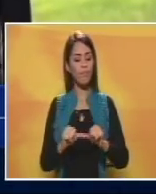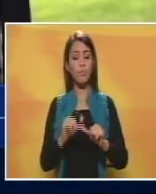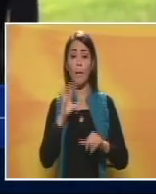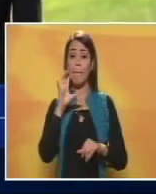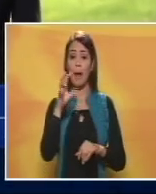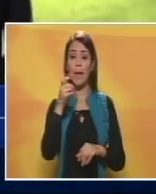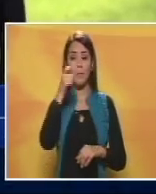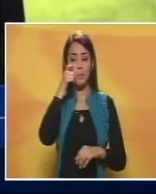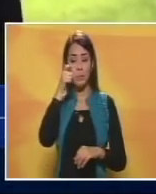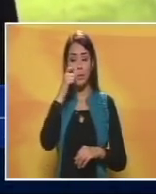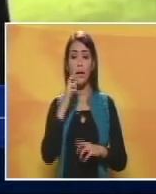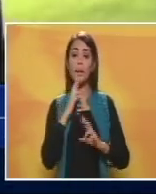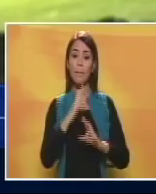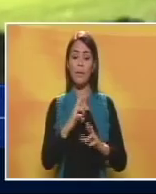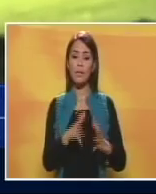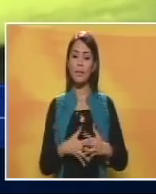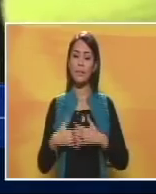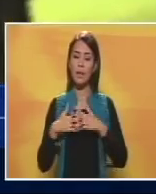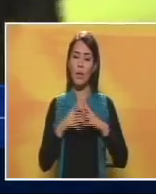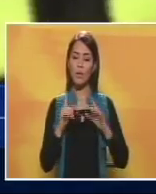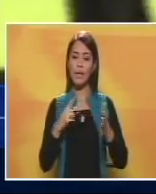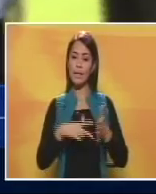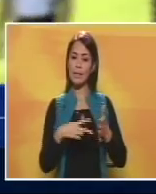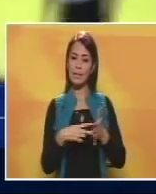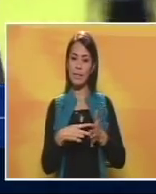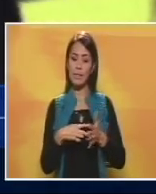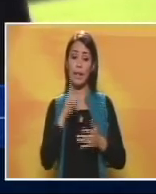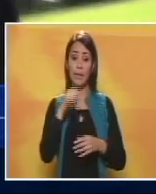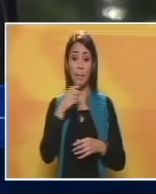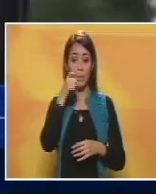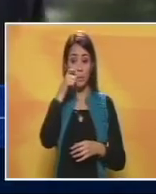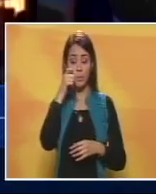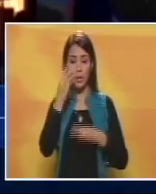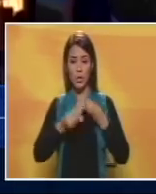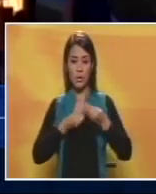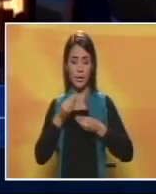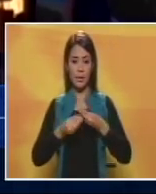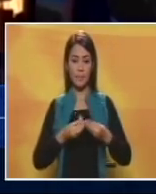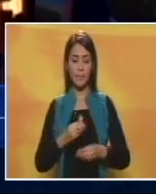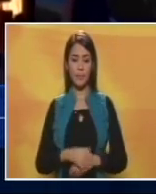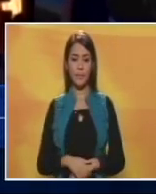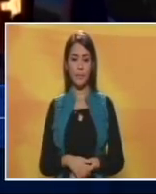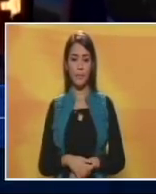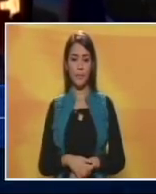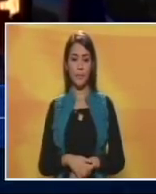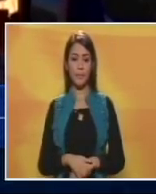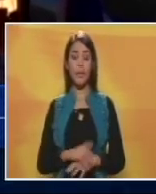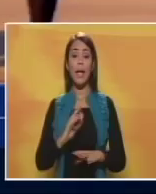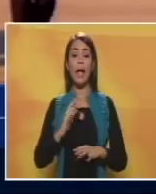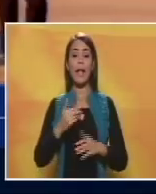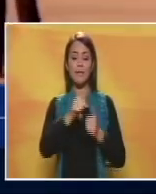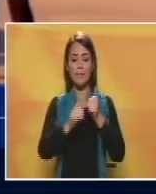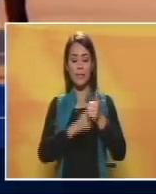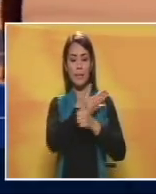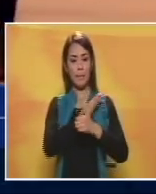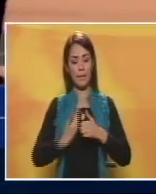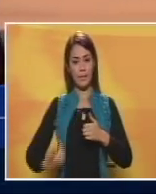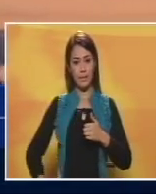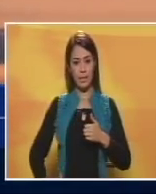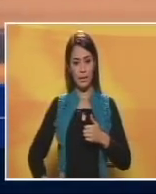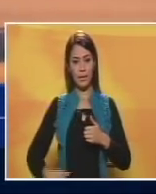para supervisar la respuesta estadounidense a Siria y a vigilar los acontecimientos globales. Se conoció que el vicepresidente Mike